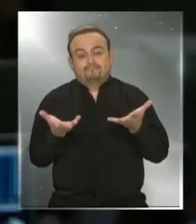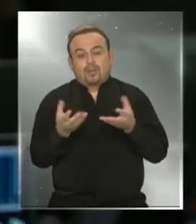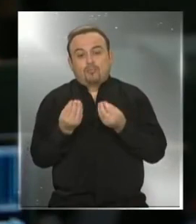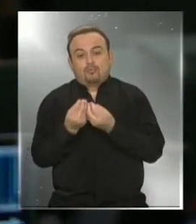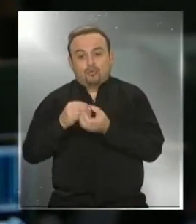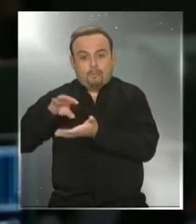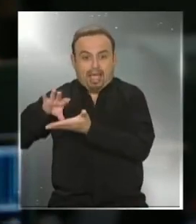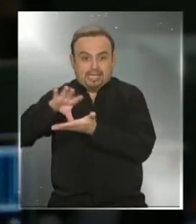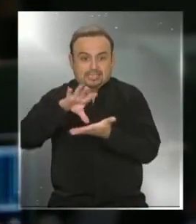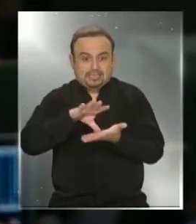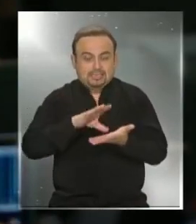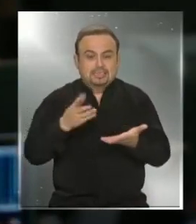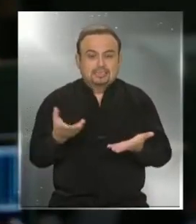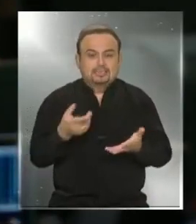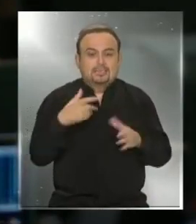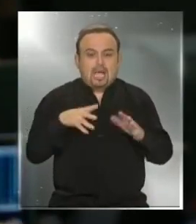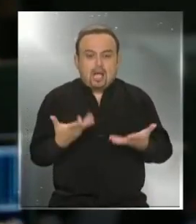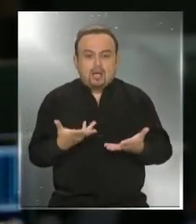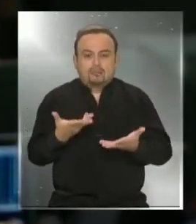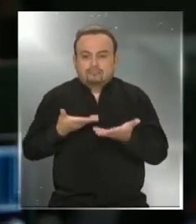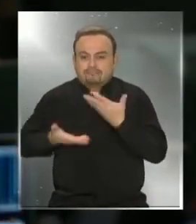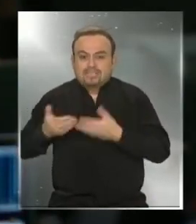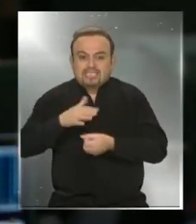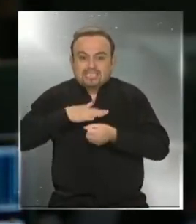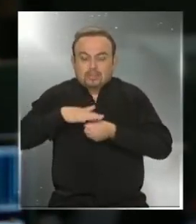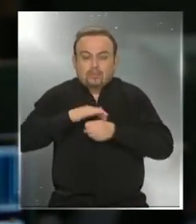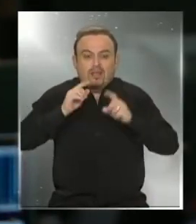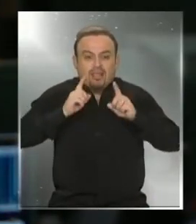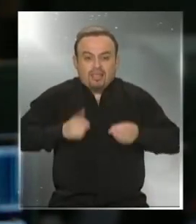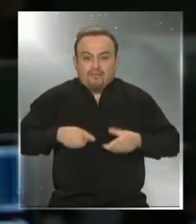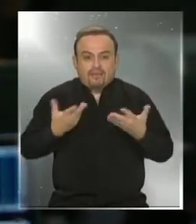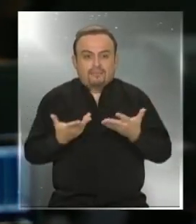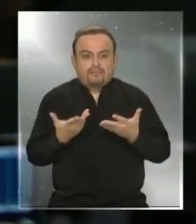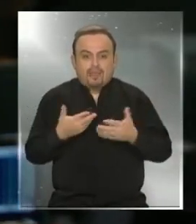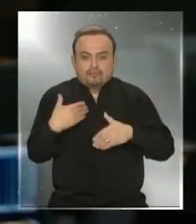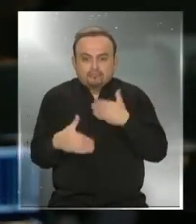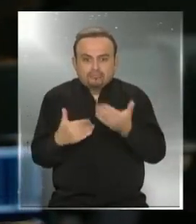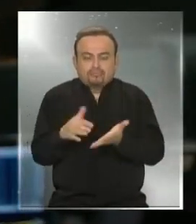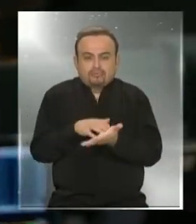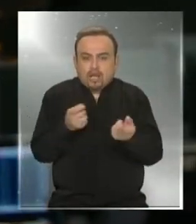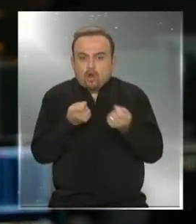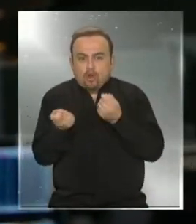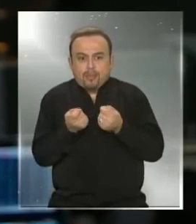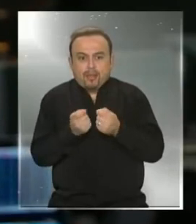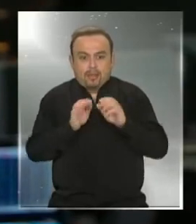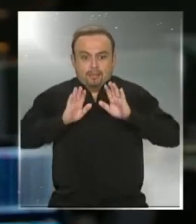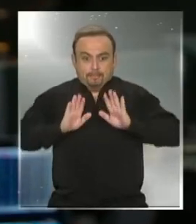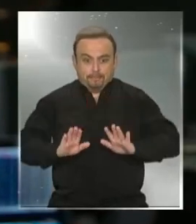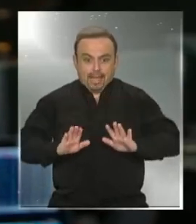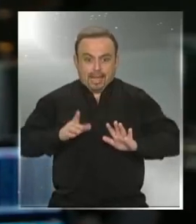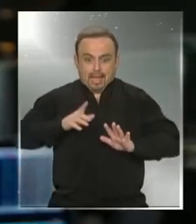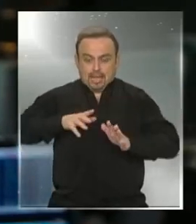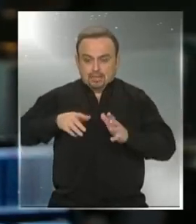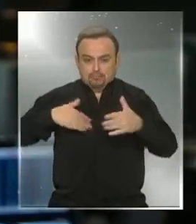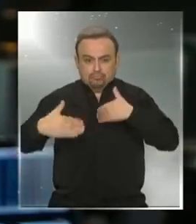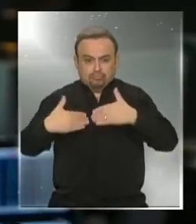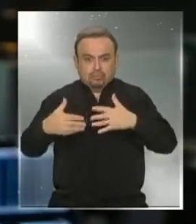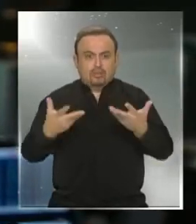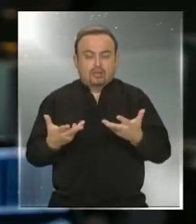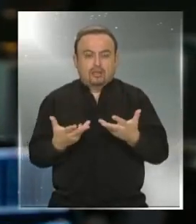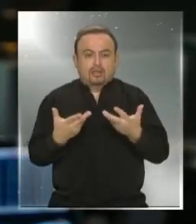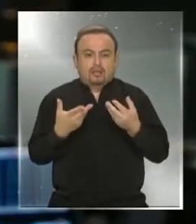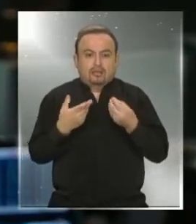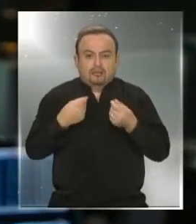muchos países que empiezan a convivir ahora con la realidad de tener que empezar a aumentar la producción cuando se paraliza la producción entre otras cosas